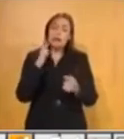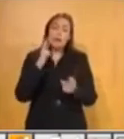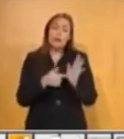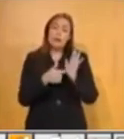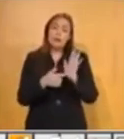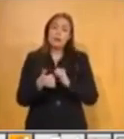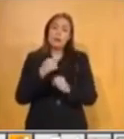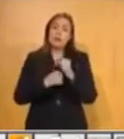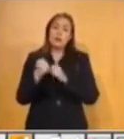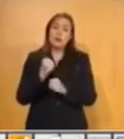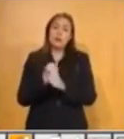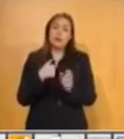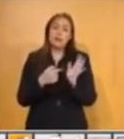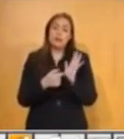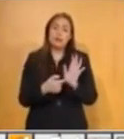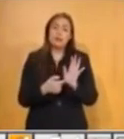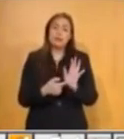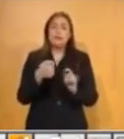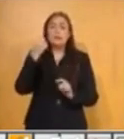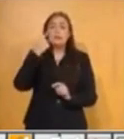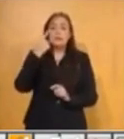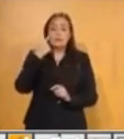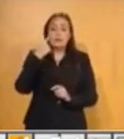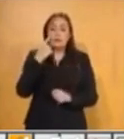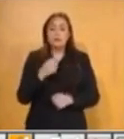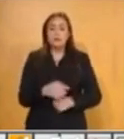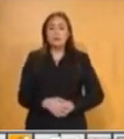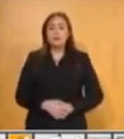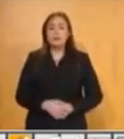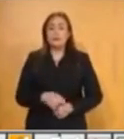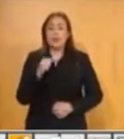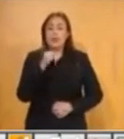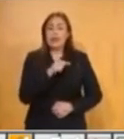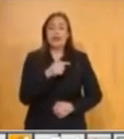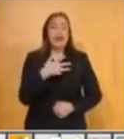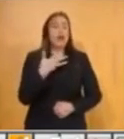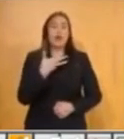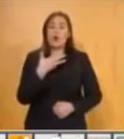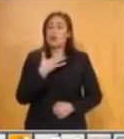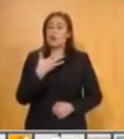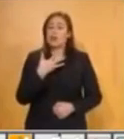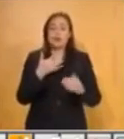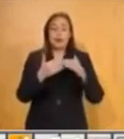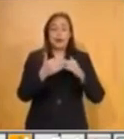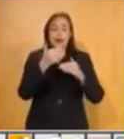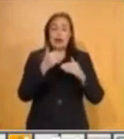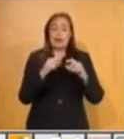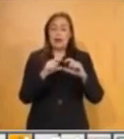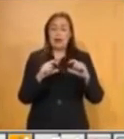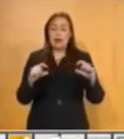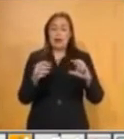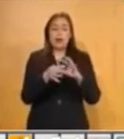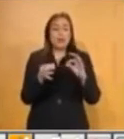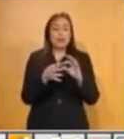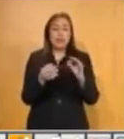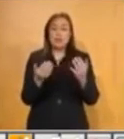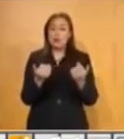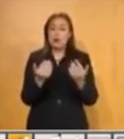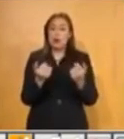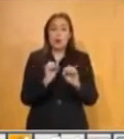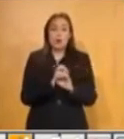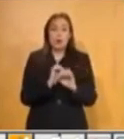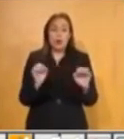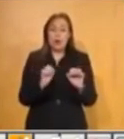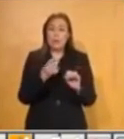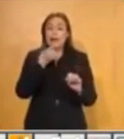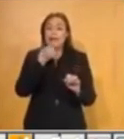doesn't have captions. Pay attention. Esta tira cómica no tiene subtítulos, no tiene las captions que aparecen en la parte de abajo para